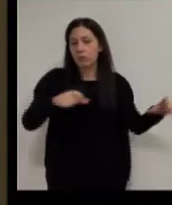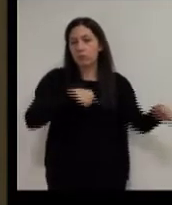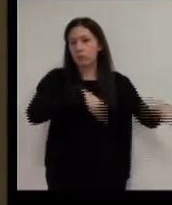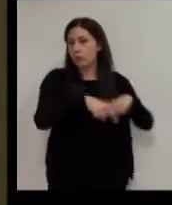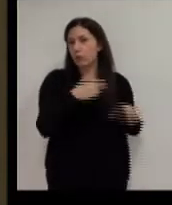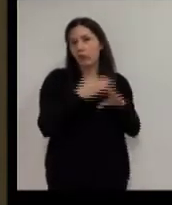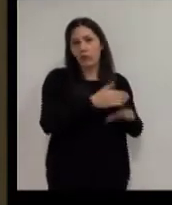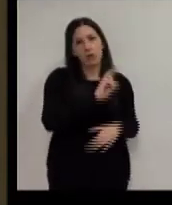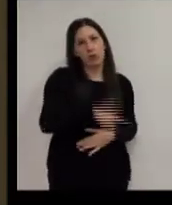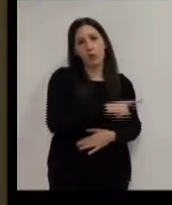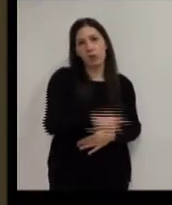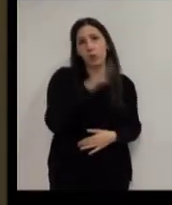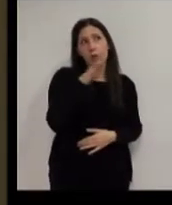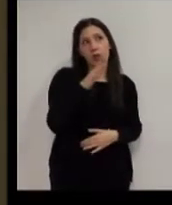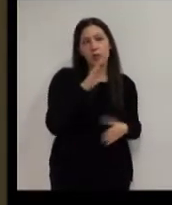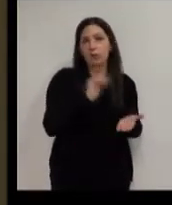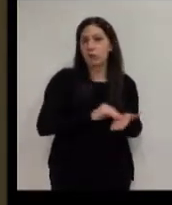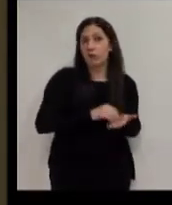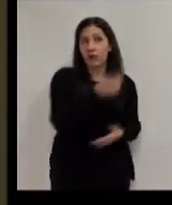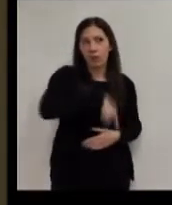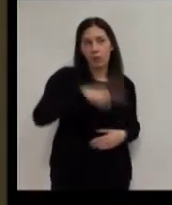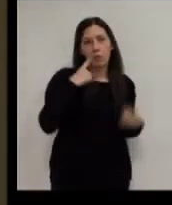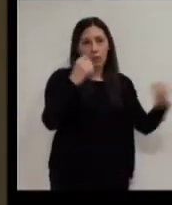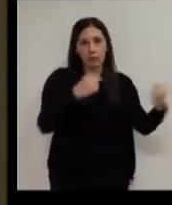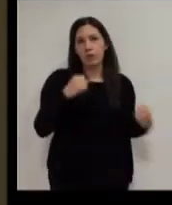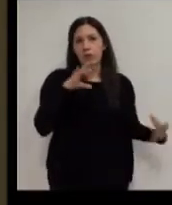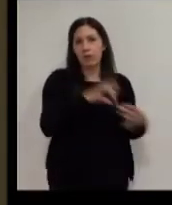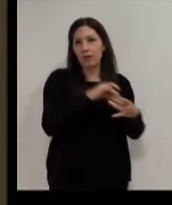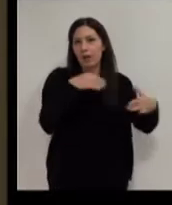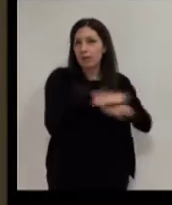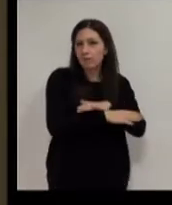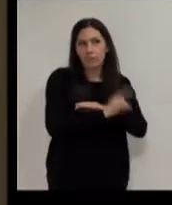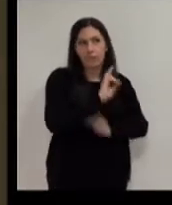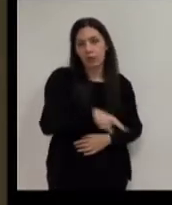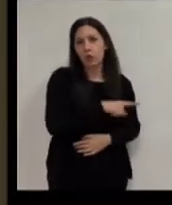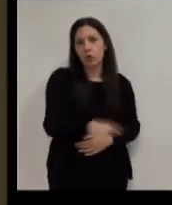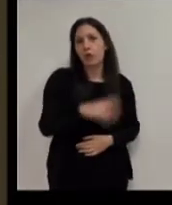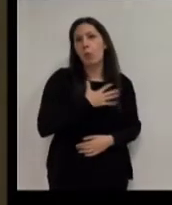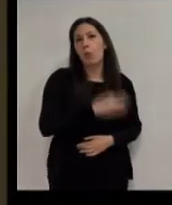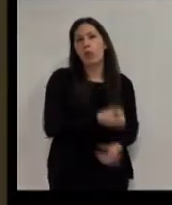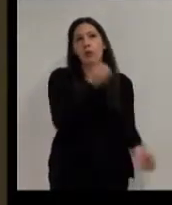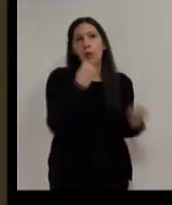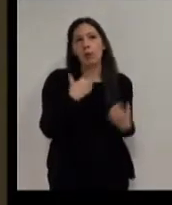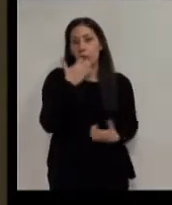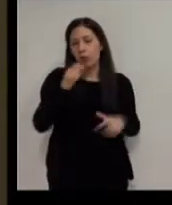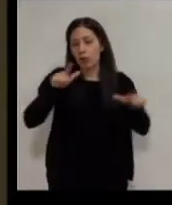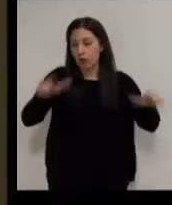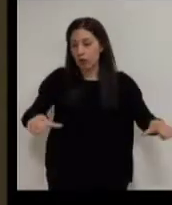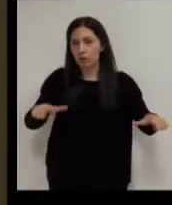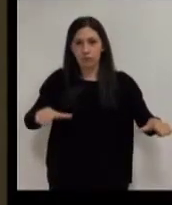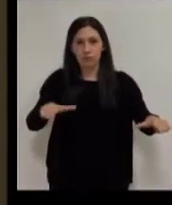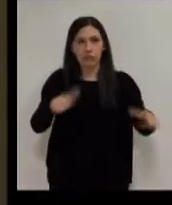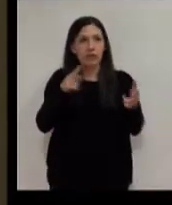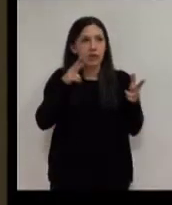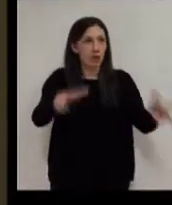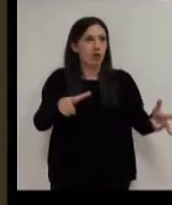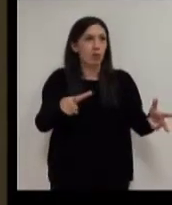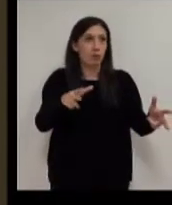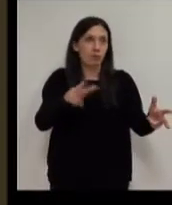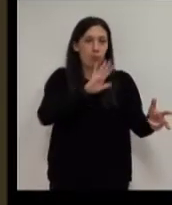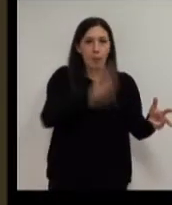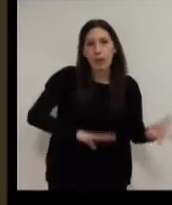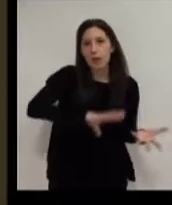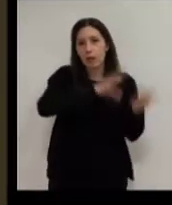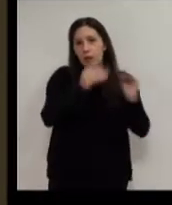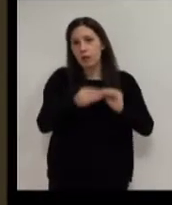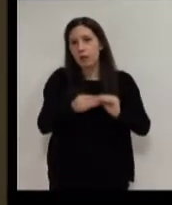porque muchas veces tampoco son expertos en accesibilidad. Y te puedes encontrar con que te están vendiendo una habitación un hotel como adaptado, con